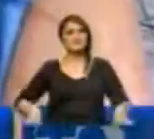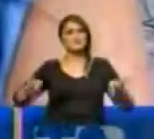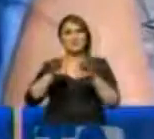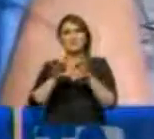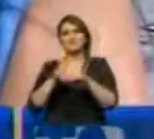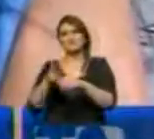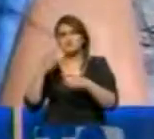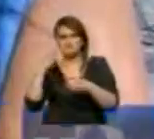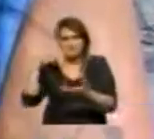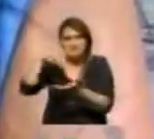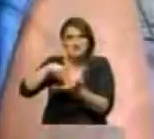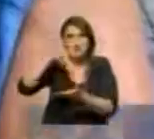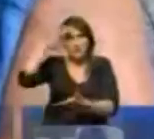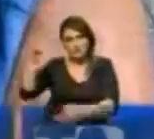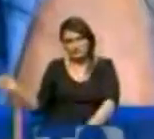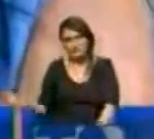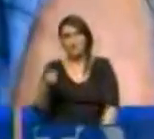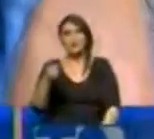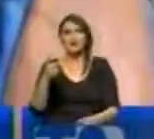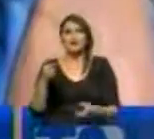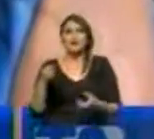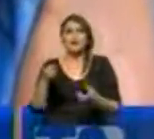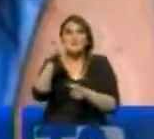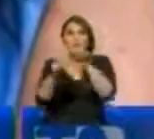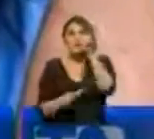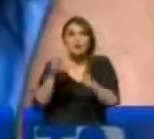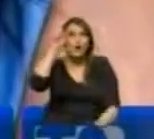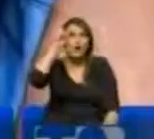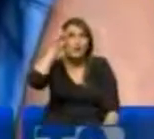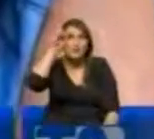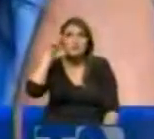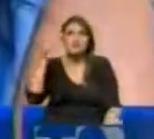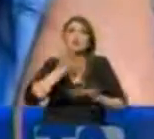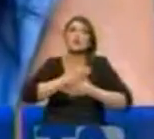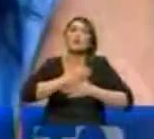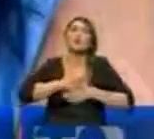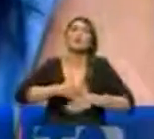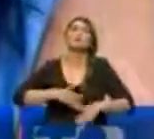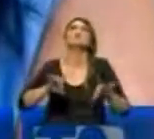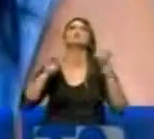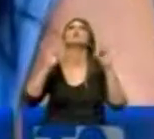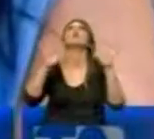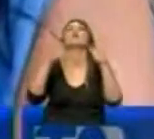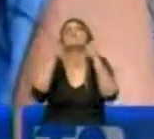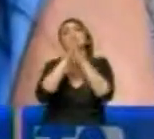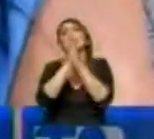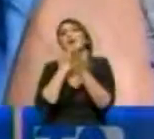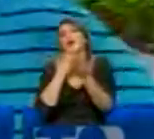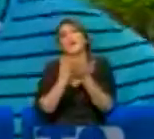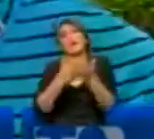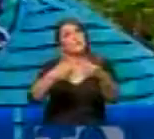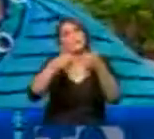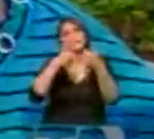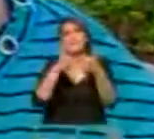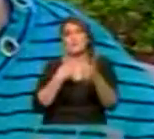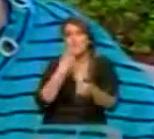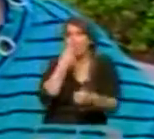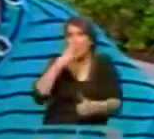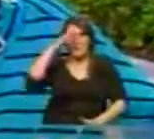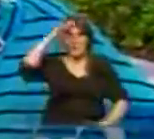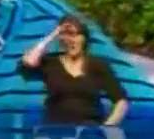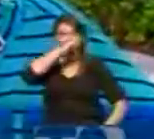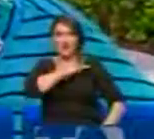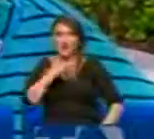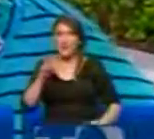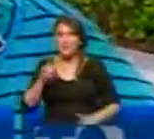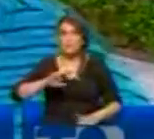Me parece bien porque por lo menos creo que les daría temor de ver a los militares o guardarían un poco más el respeto. Yo pienso que con los militares